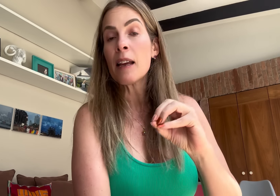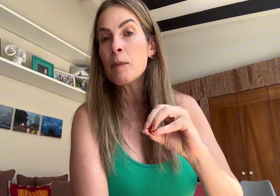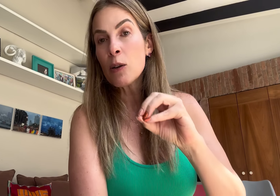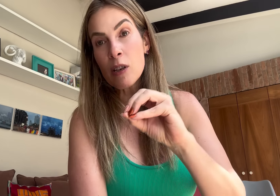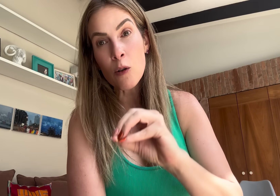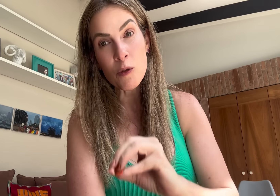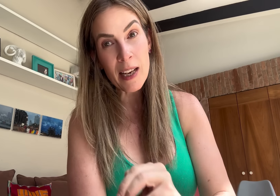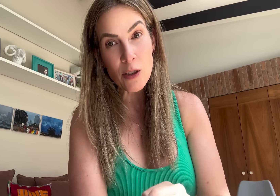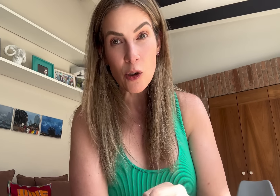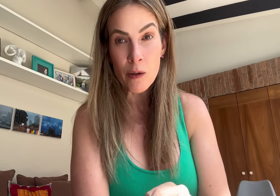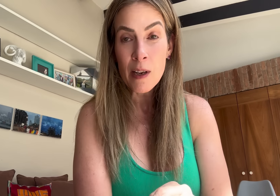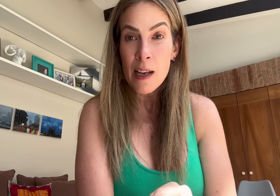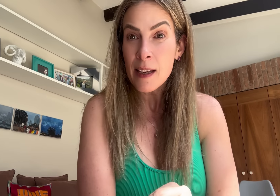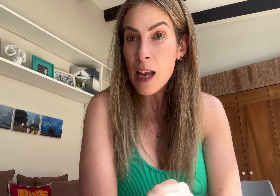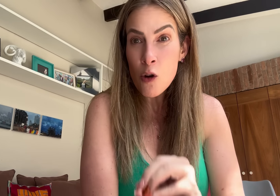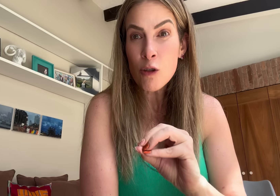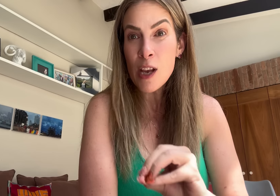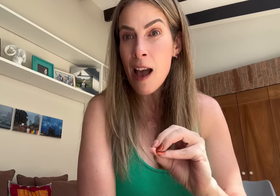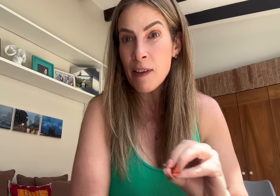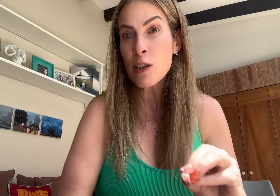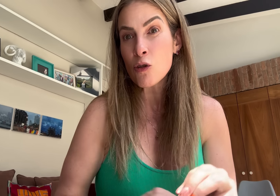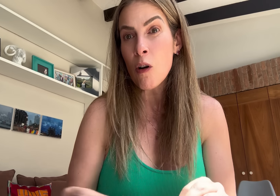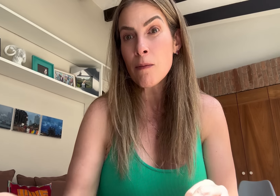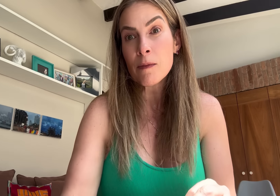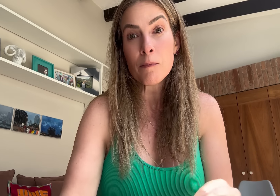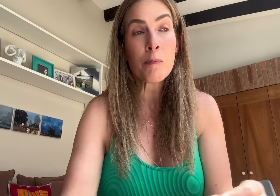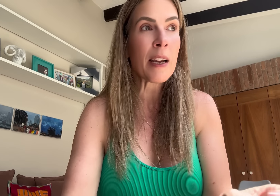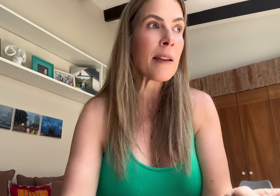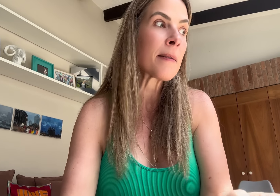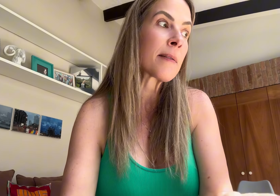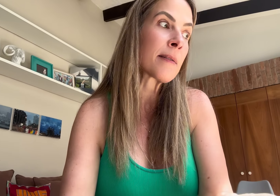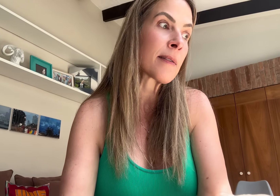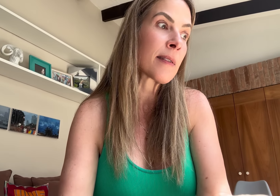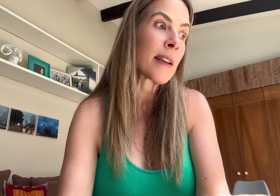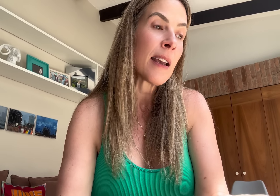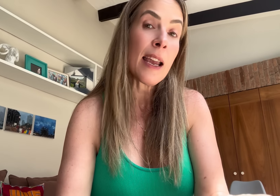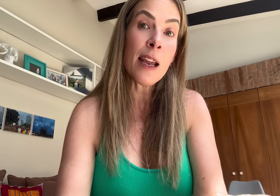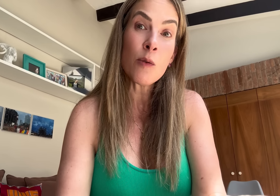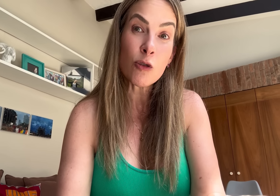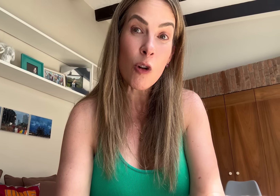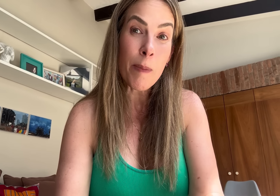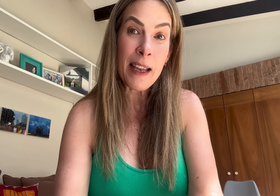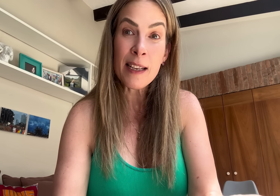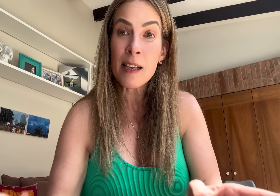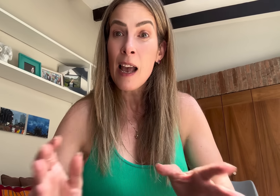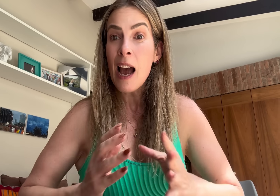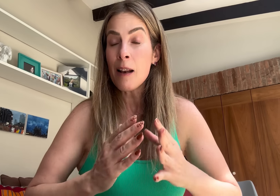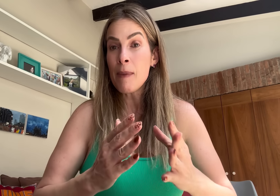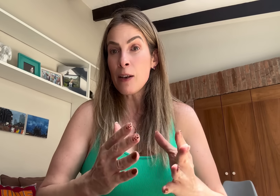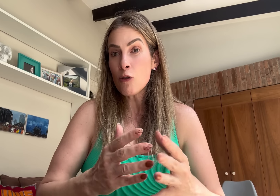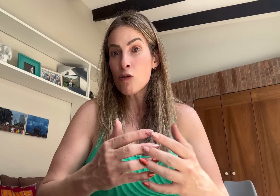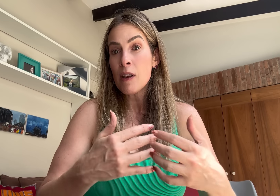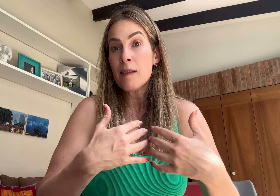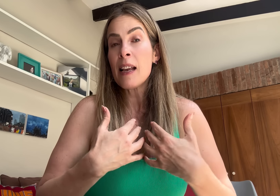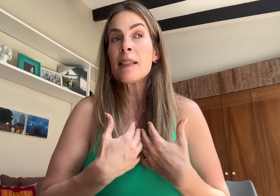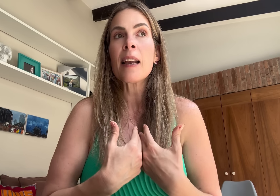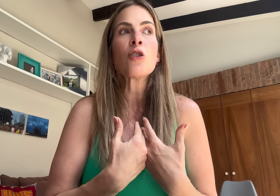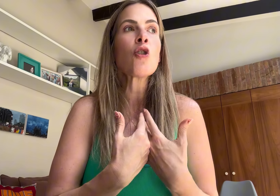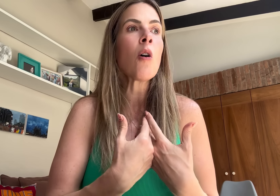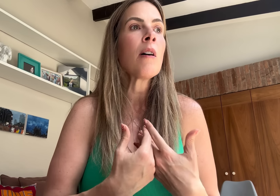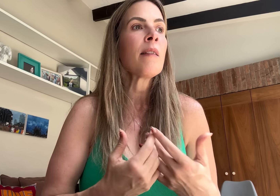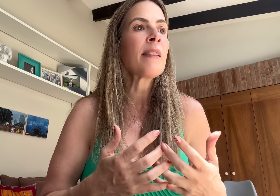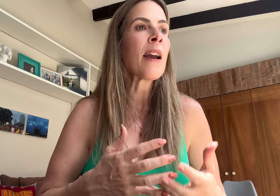en términos de comunicación que no se ha visto, pues, en nuestro país, al menos